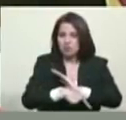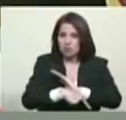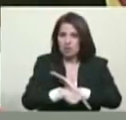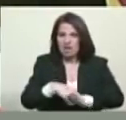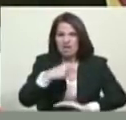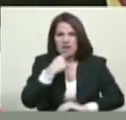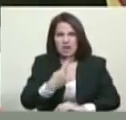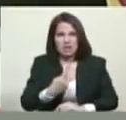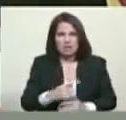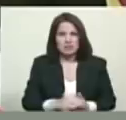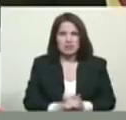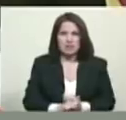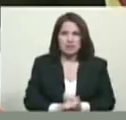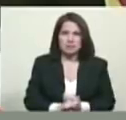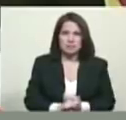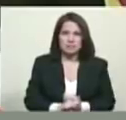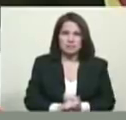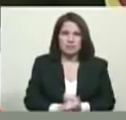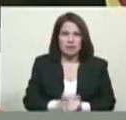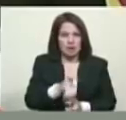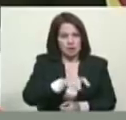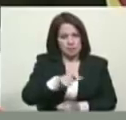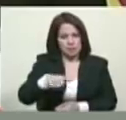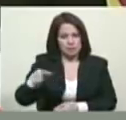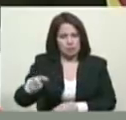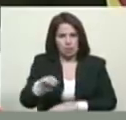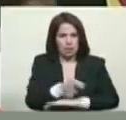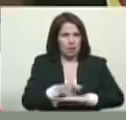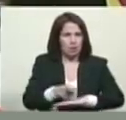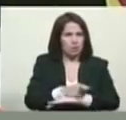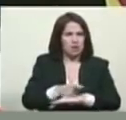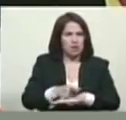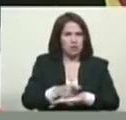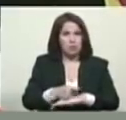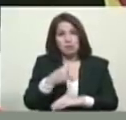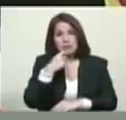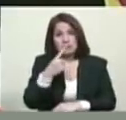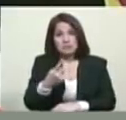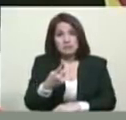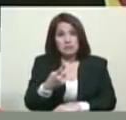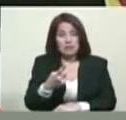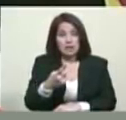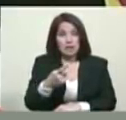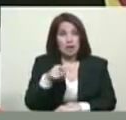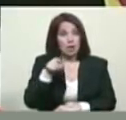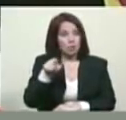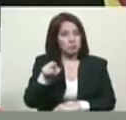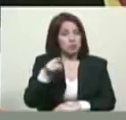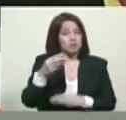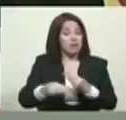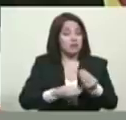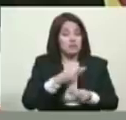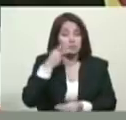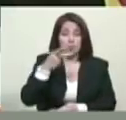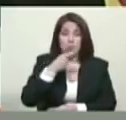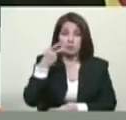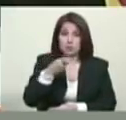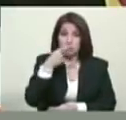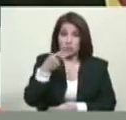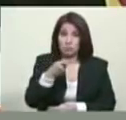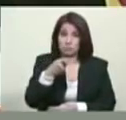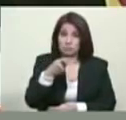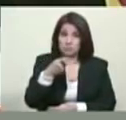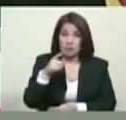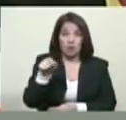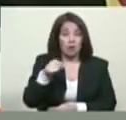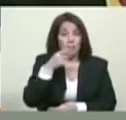decían los representantes del gobierno neoliberales, decían: usted está haciendo política. Política